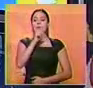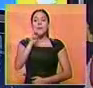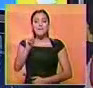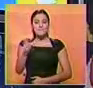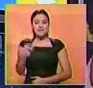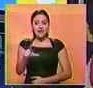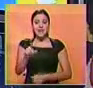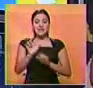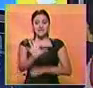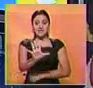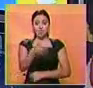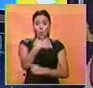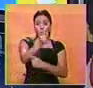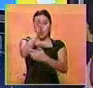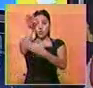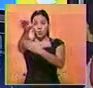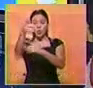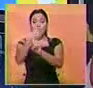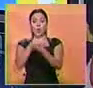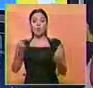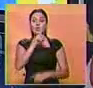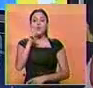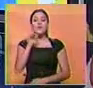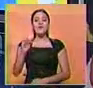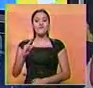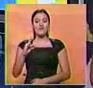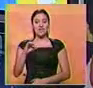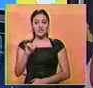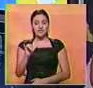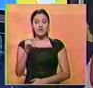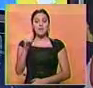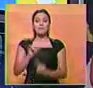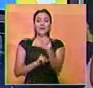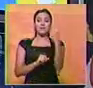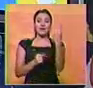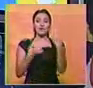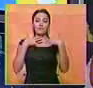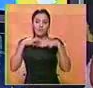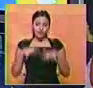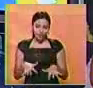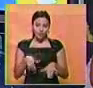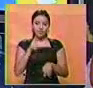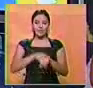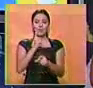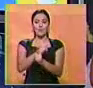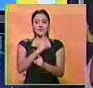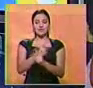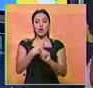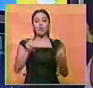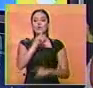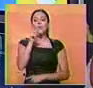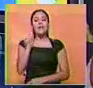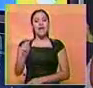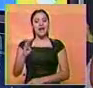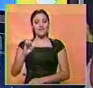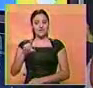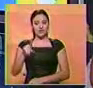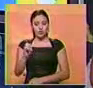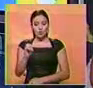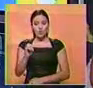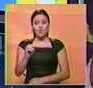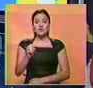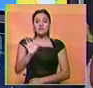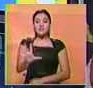su quinto jonrón de la campaña, mientras que Freddy García cargó con su primera derrota de la temporada. Alberto González destacó ayer con el bate, se